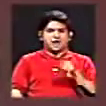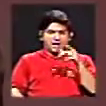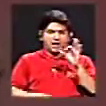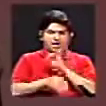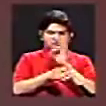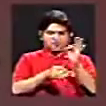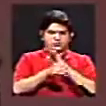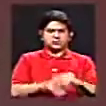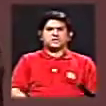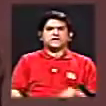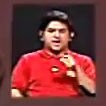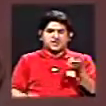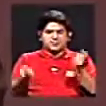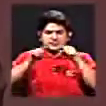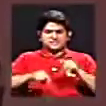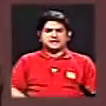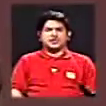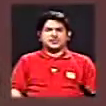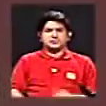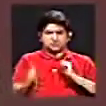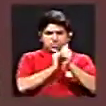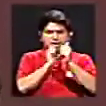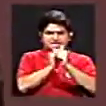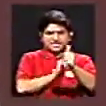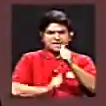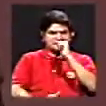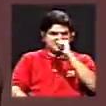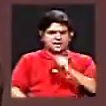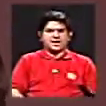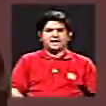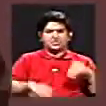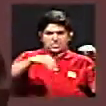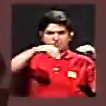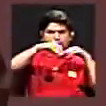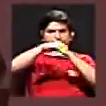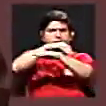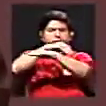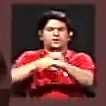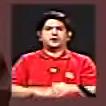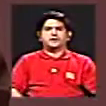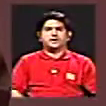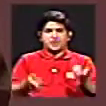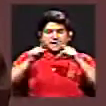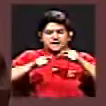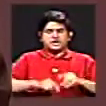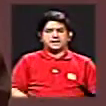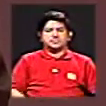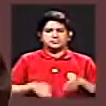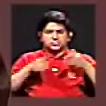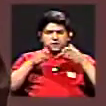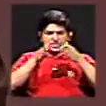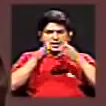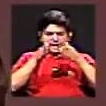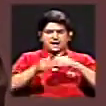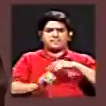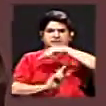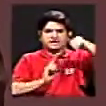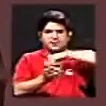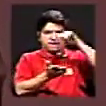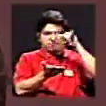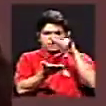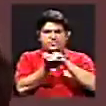de elementos de desfogue, en este caso del agua, del paso del agua de manera transversal a la carretera, que en este caso la carretera de